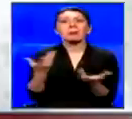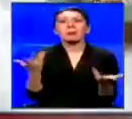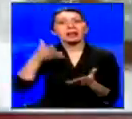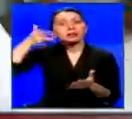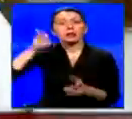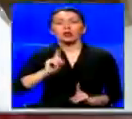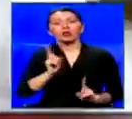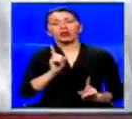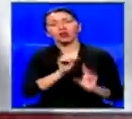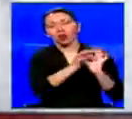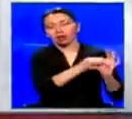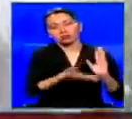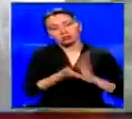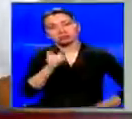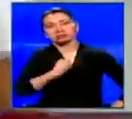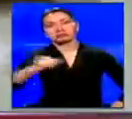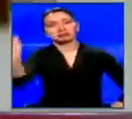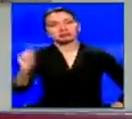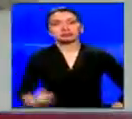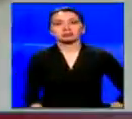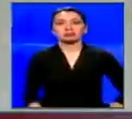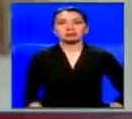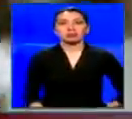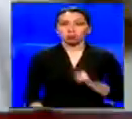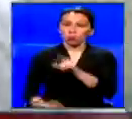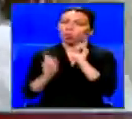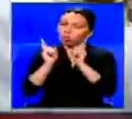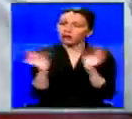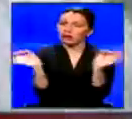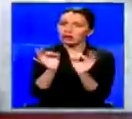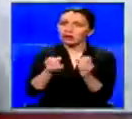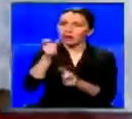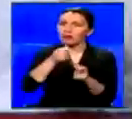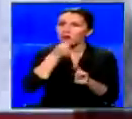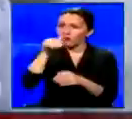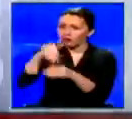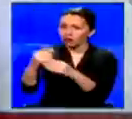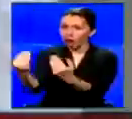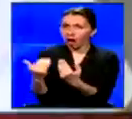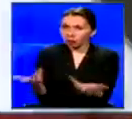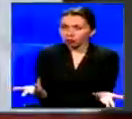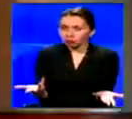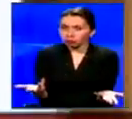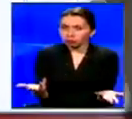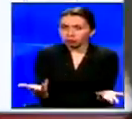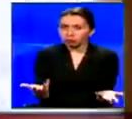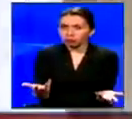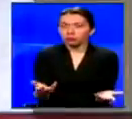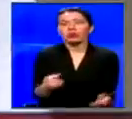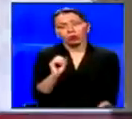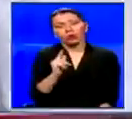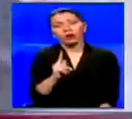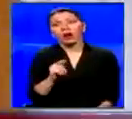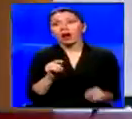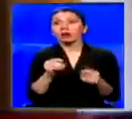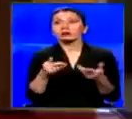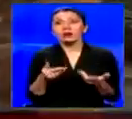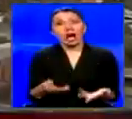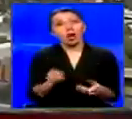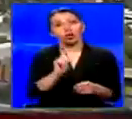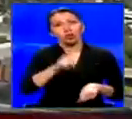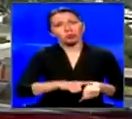seminarios? No, muchas gracias. ¿No? Pero usted tiene que darle explicaciones a la gente que vota por usted. Por supuesto, pero esta no es la